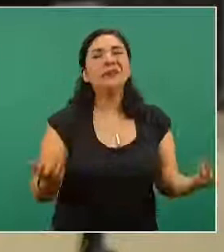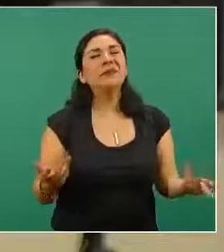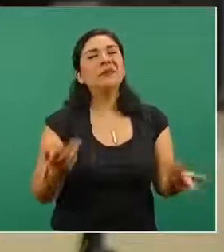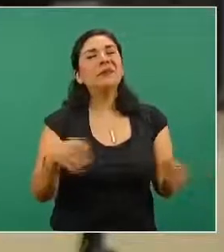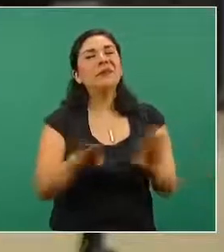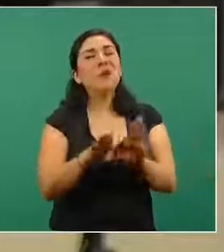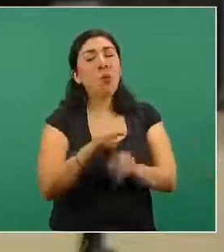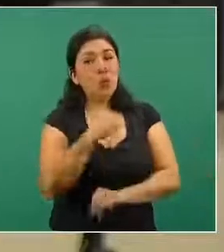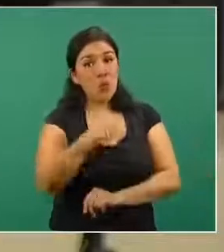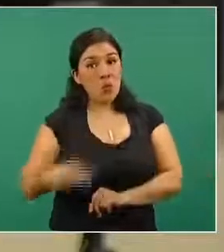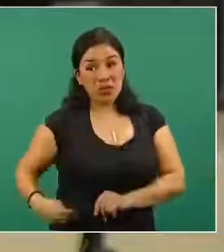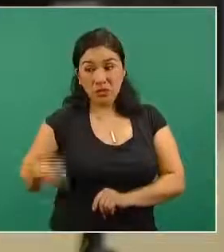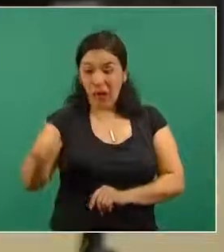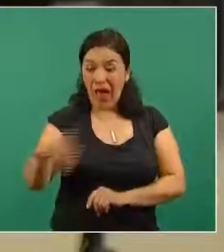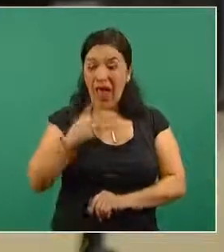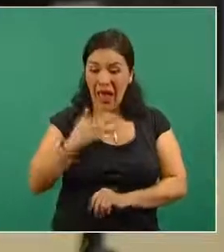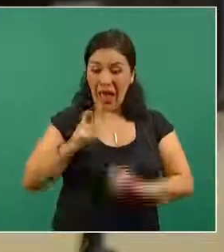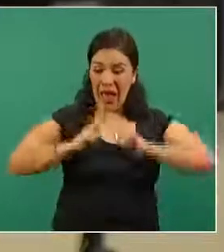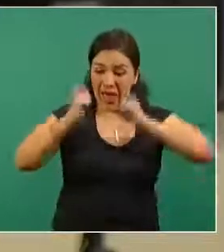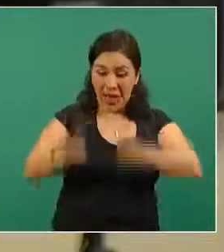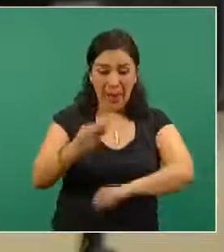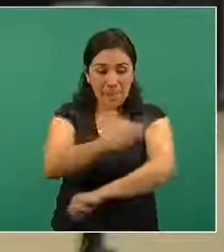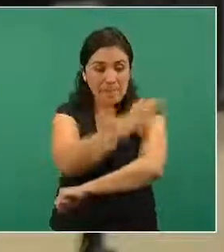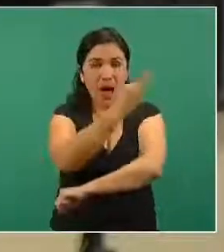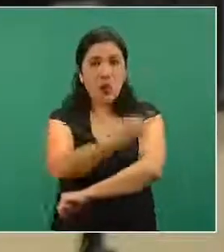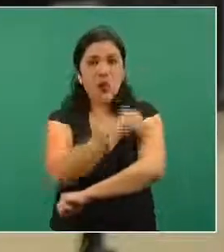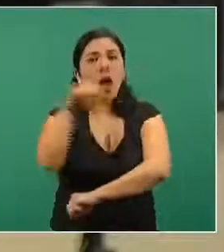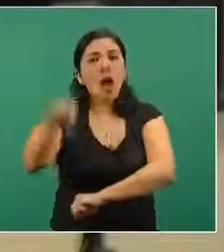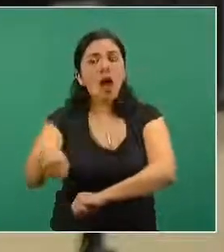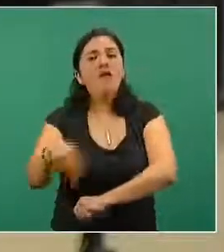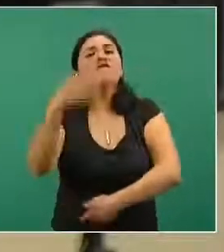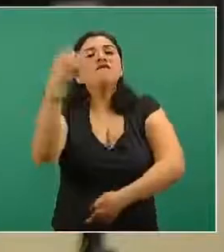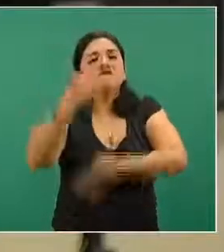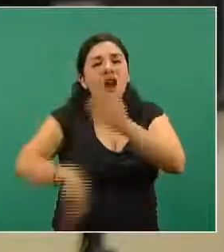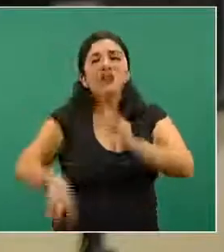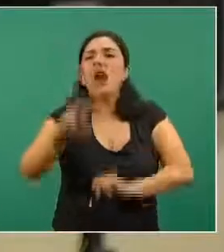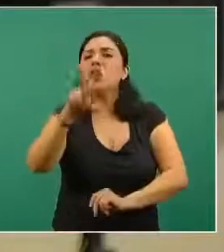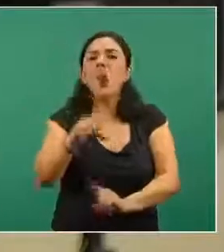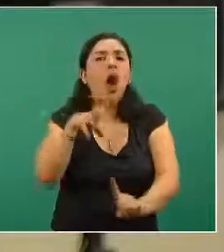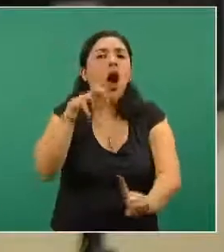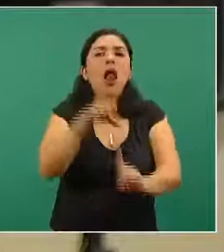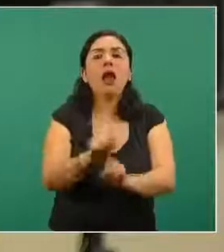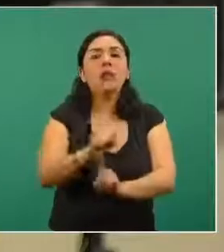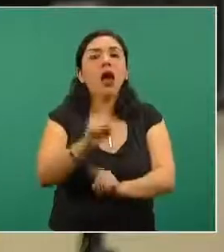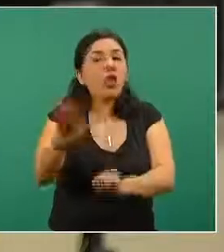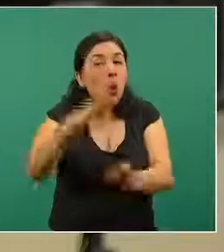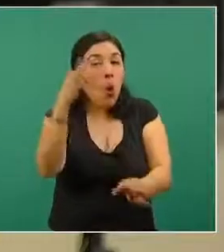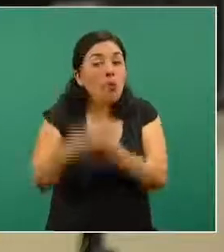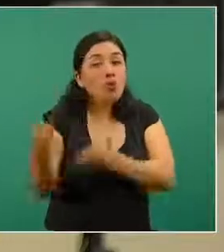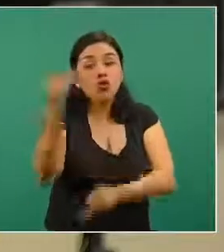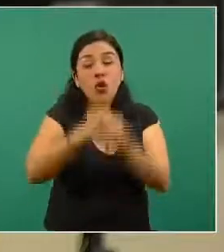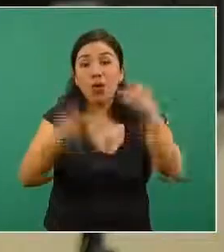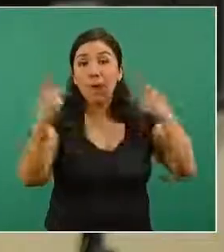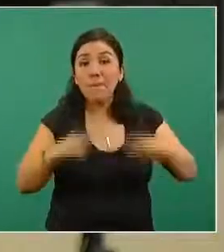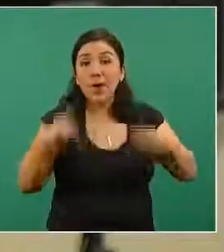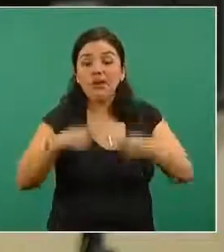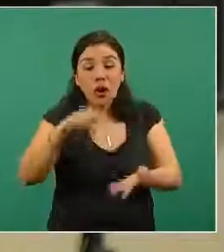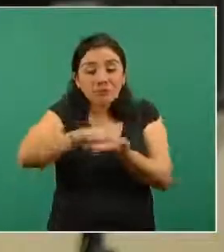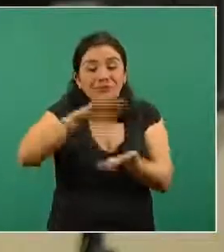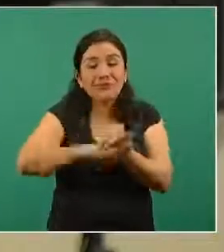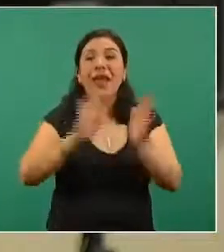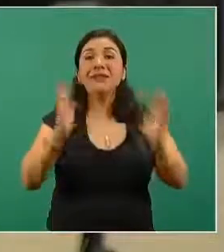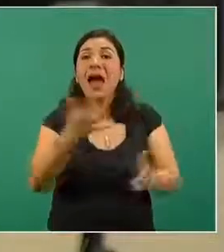el municipio donde fueron asignadas las vacunas no pudiera cumplir con el total de los habitantes que se habían